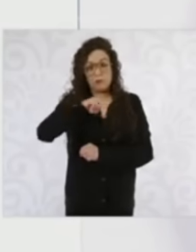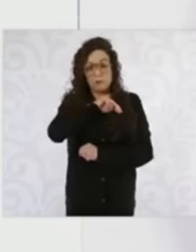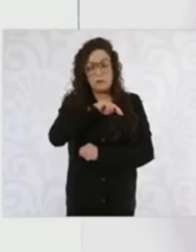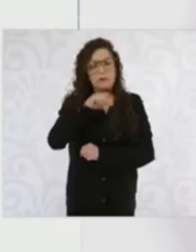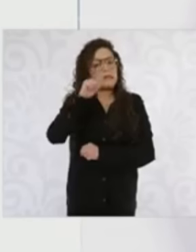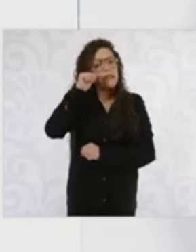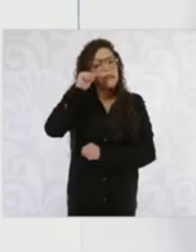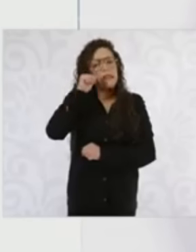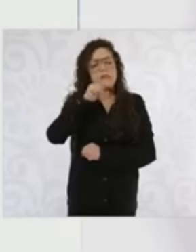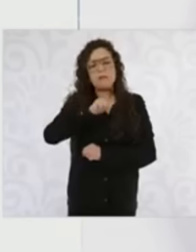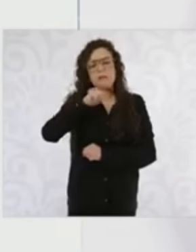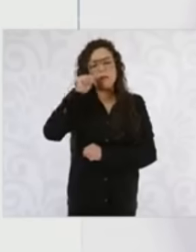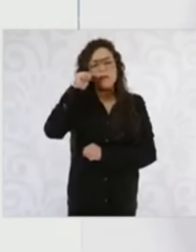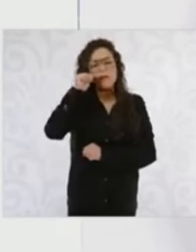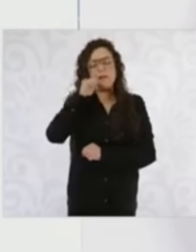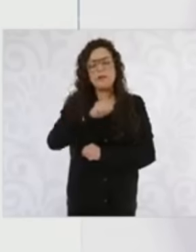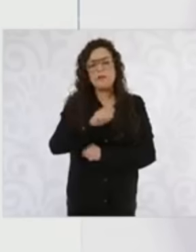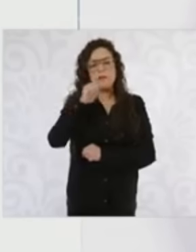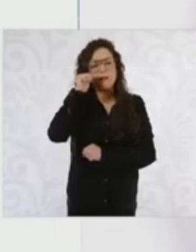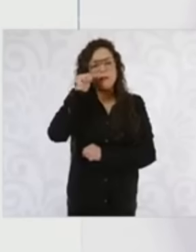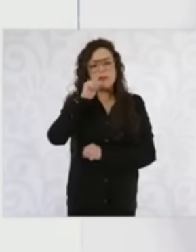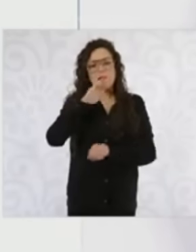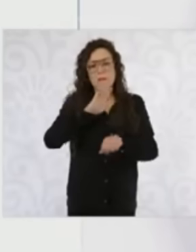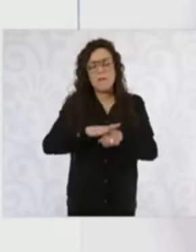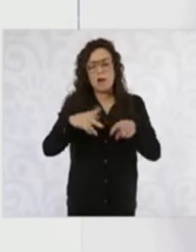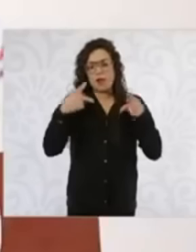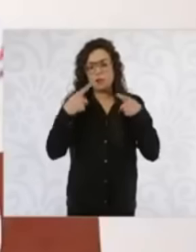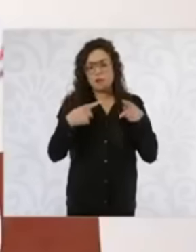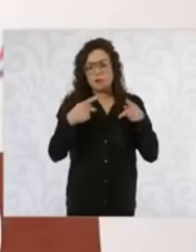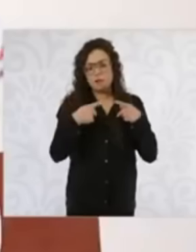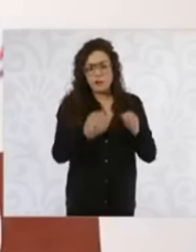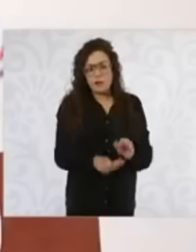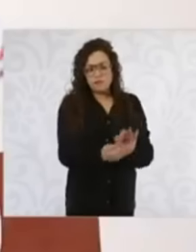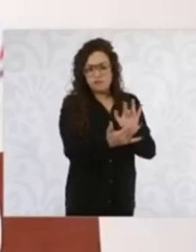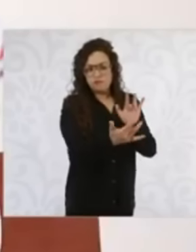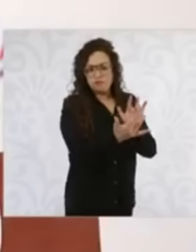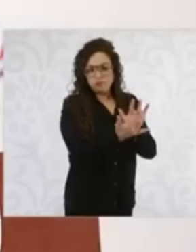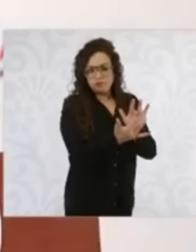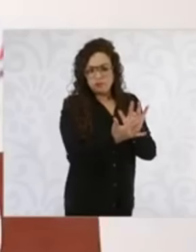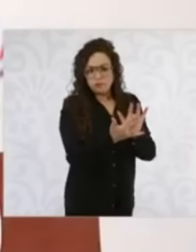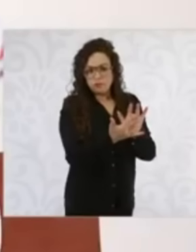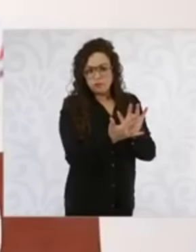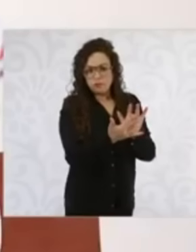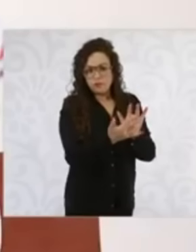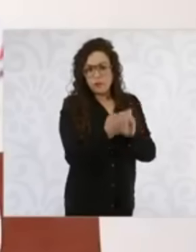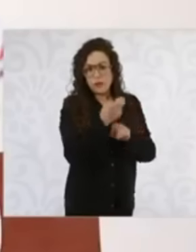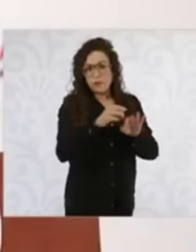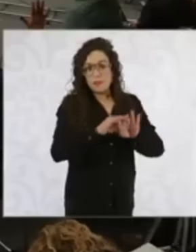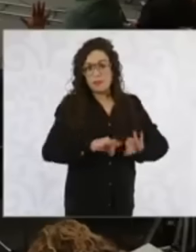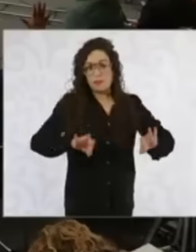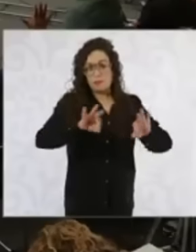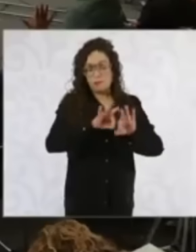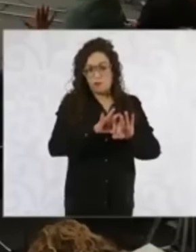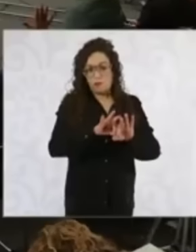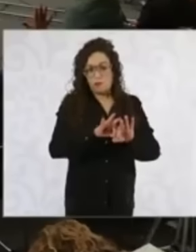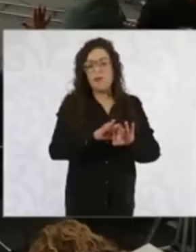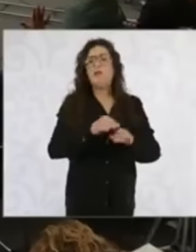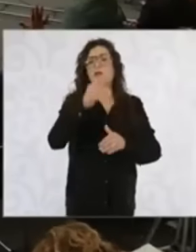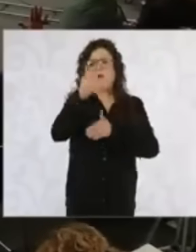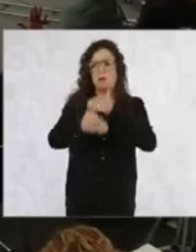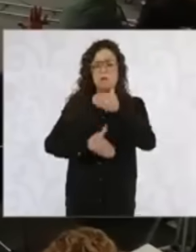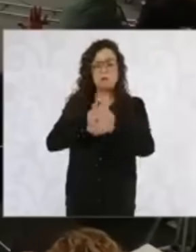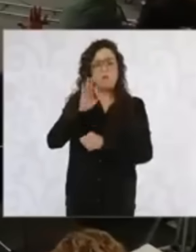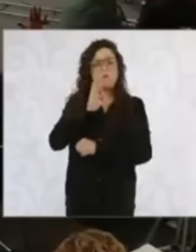incremento que se va a dar, recuérdenlo muy bien, va a ser aplicado para las pensiones del Seguro Social del 97 y del 73. ¿Por